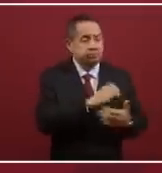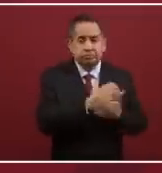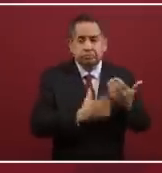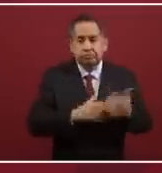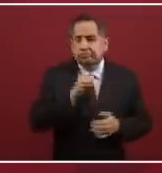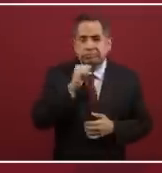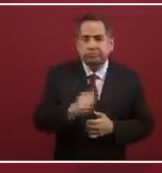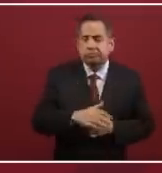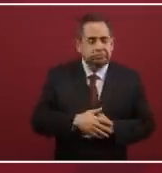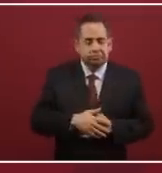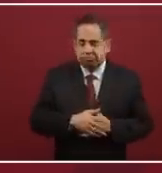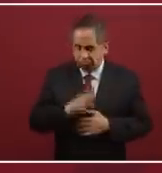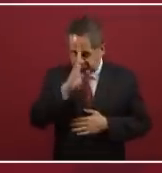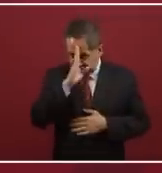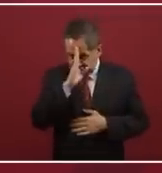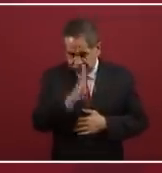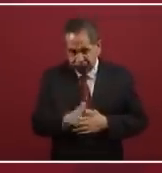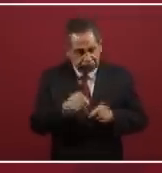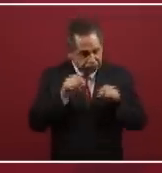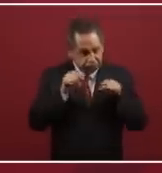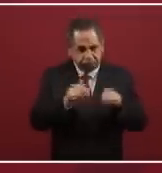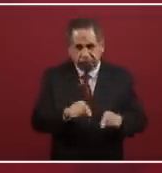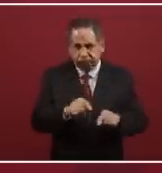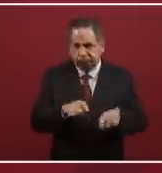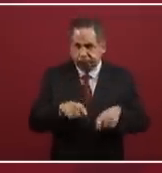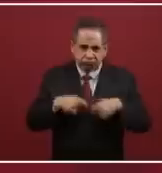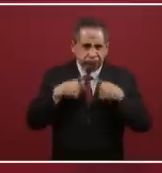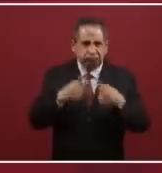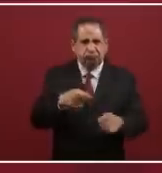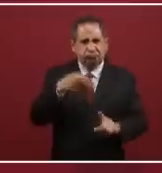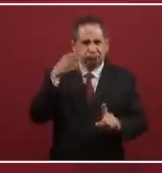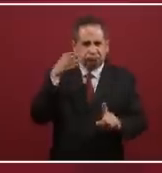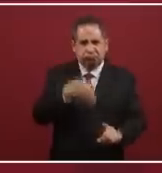Se les está entregando de manera directa